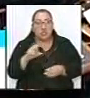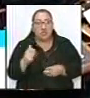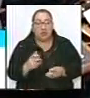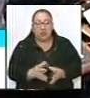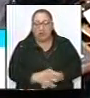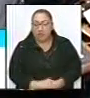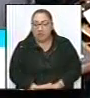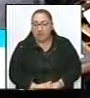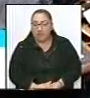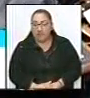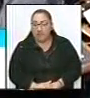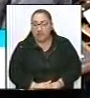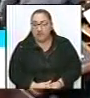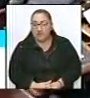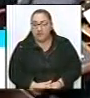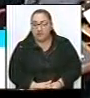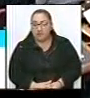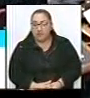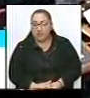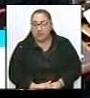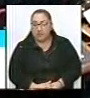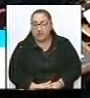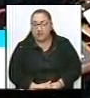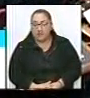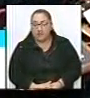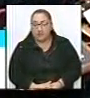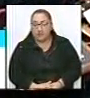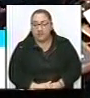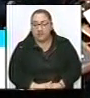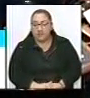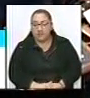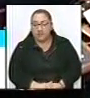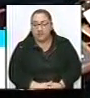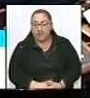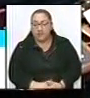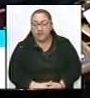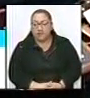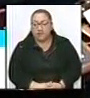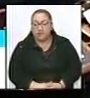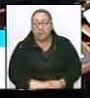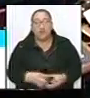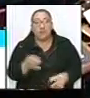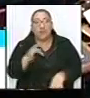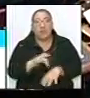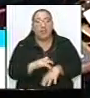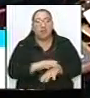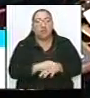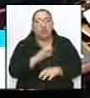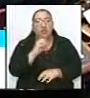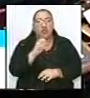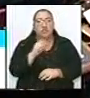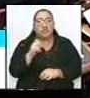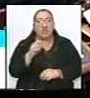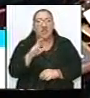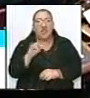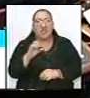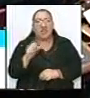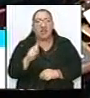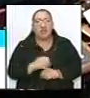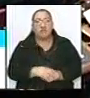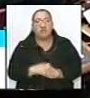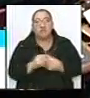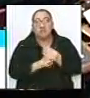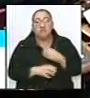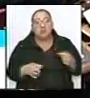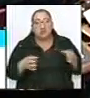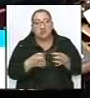Voz histórica. Presidenta, es que acá se han tocado el tema de Costa Rica, país pequeño que